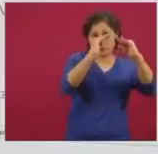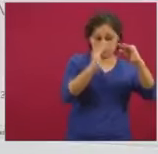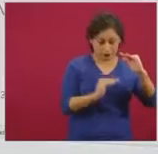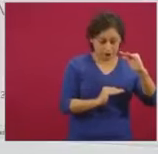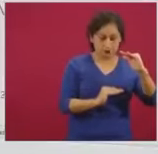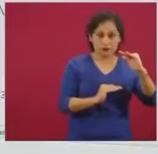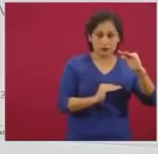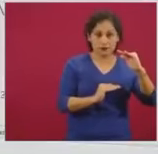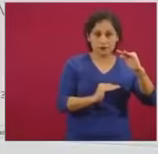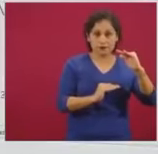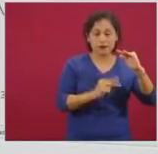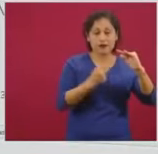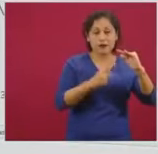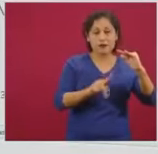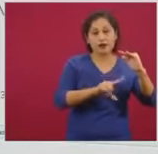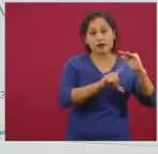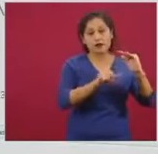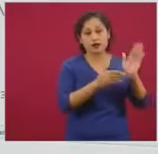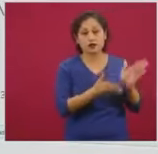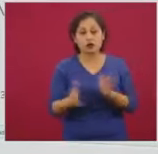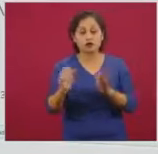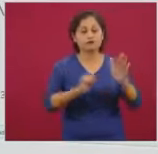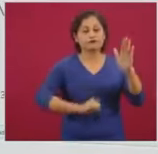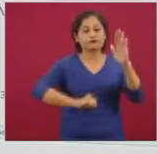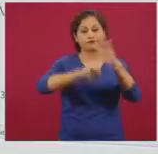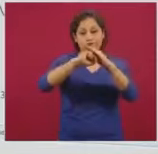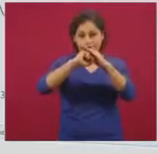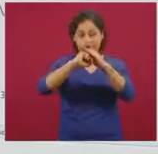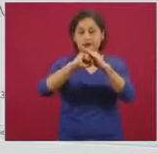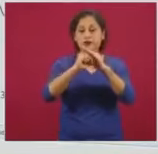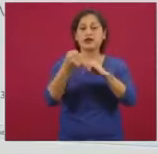claramente el incremento es importante, llegando a su pico máximo